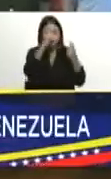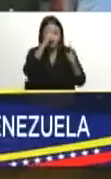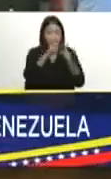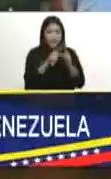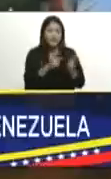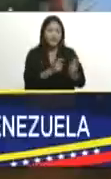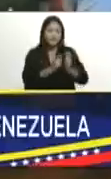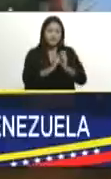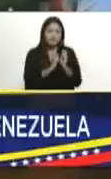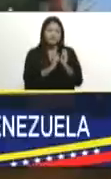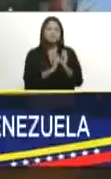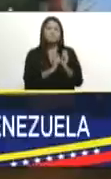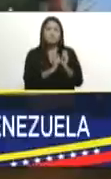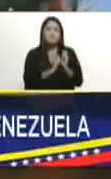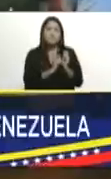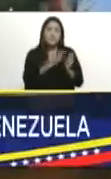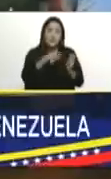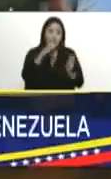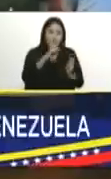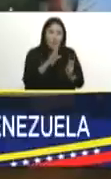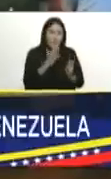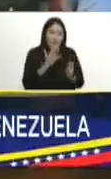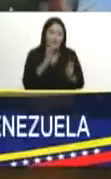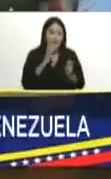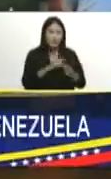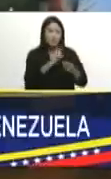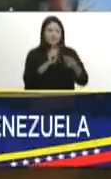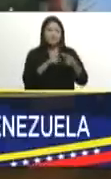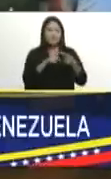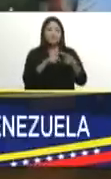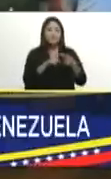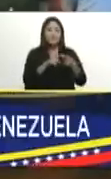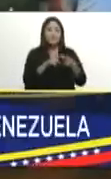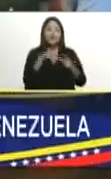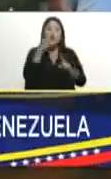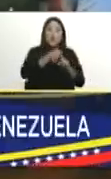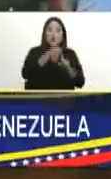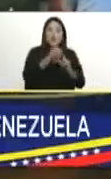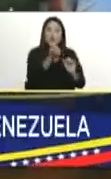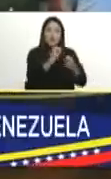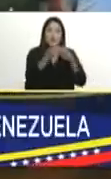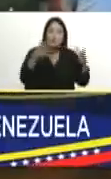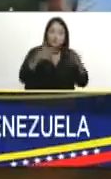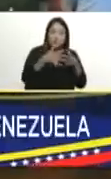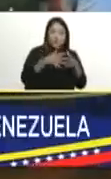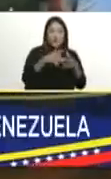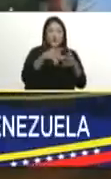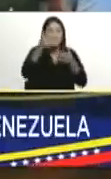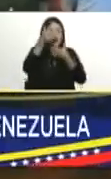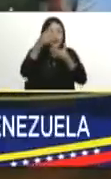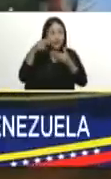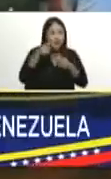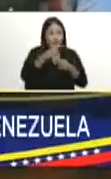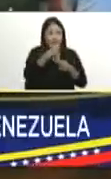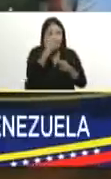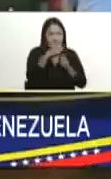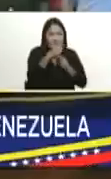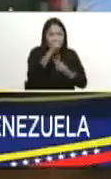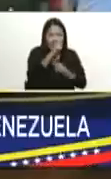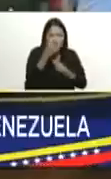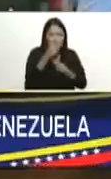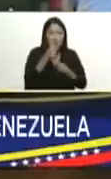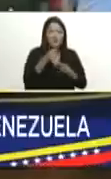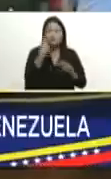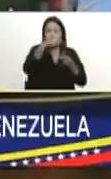ha ordenado, tales como el combate a los grupos armados terroristas, narcotraficantes